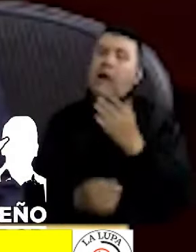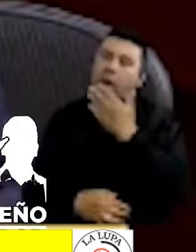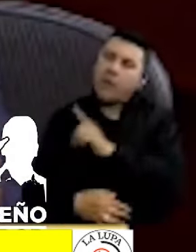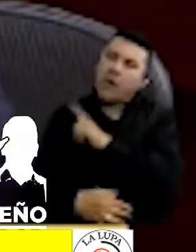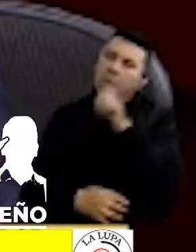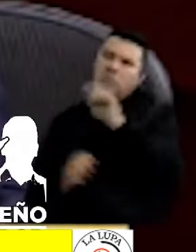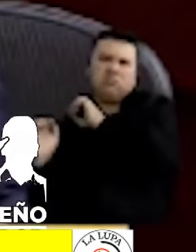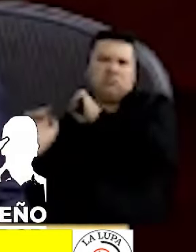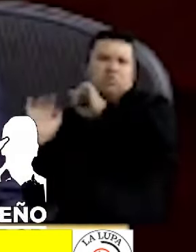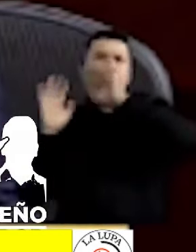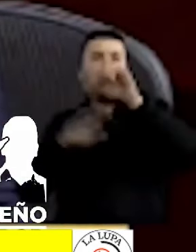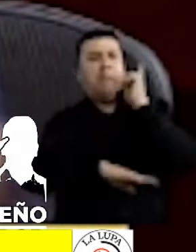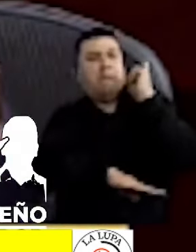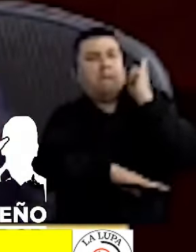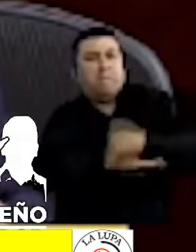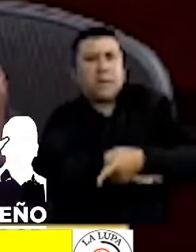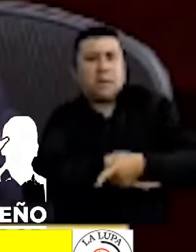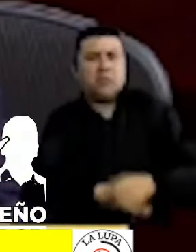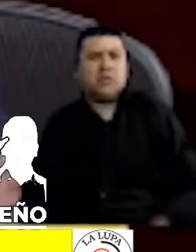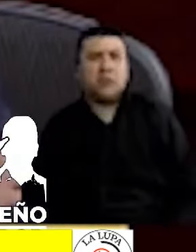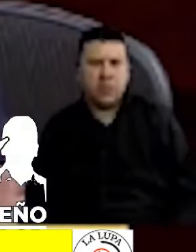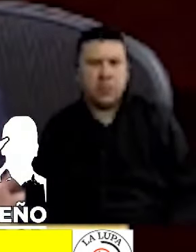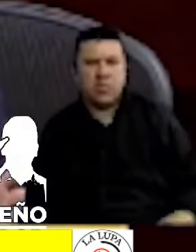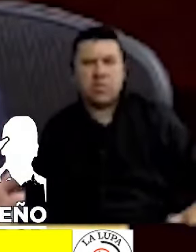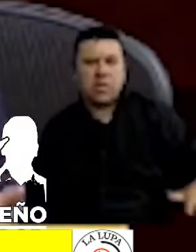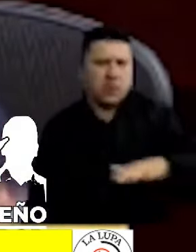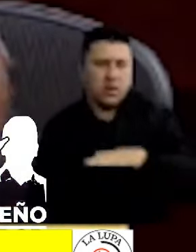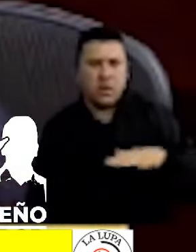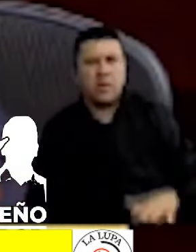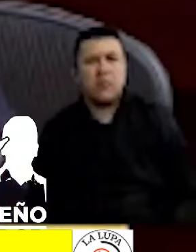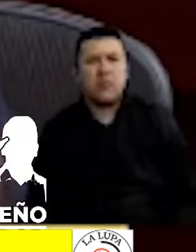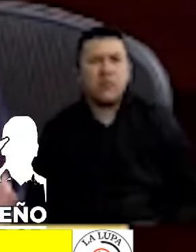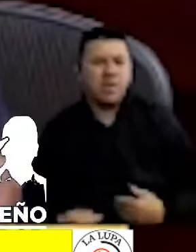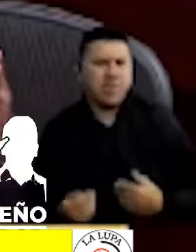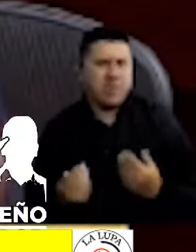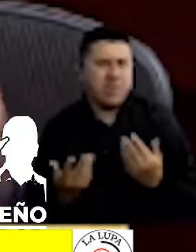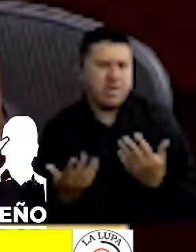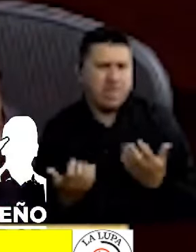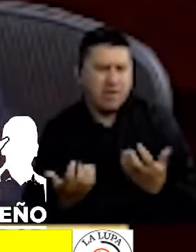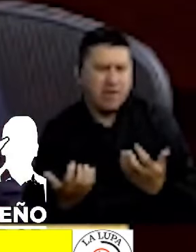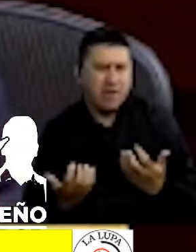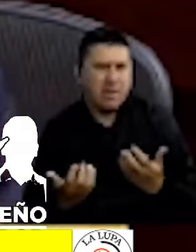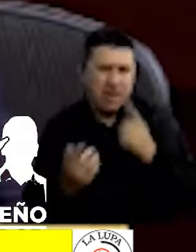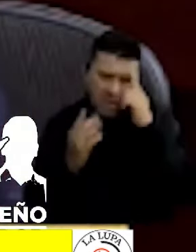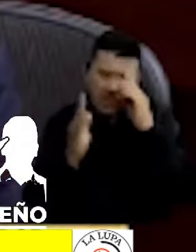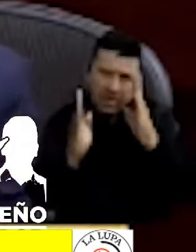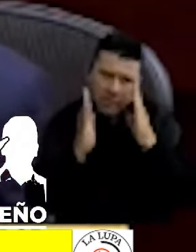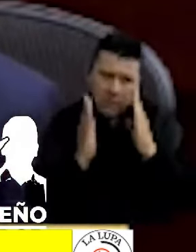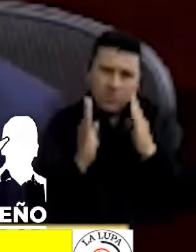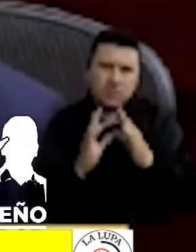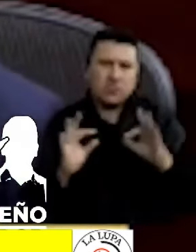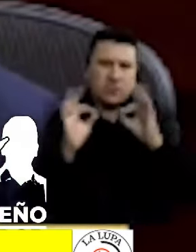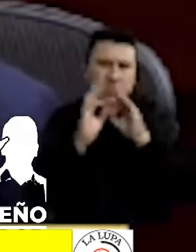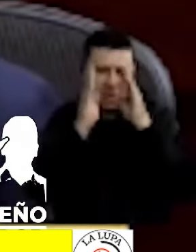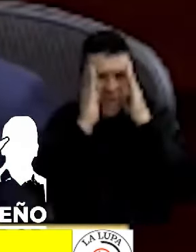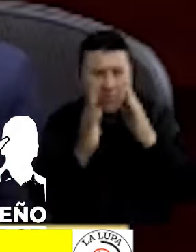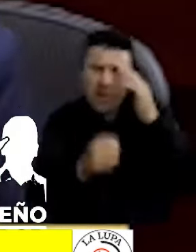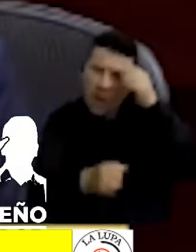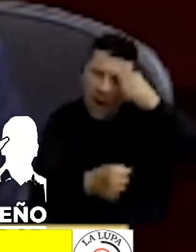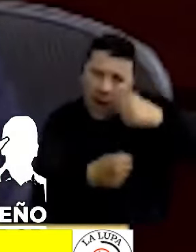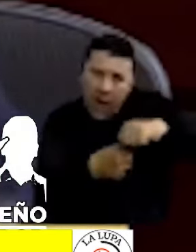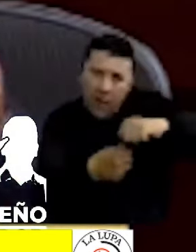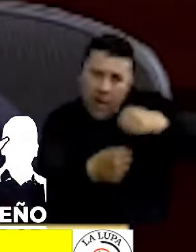Es un mandato del Senado en pleno. Queremos con ello llamar la atención de lo que hoy pasa en